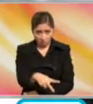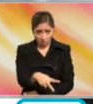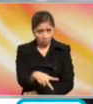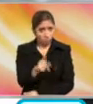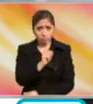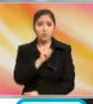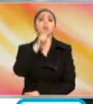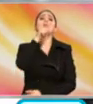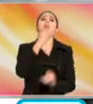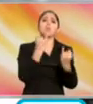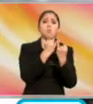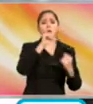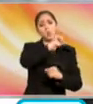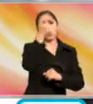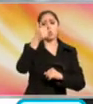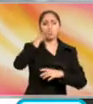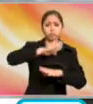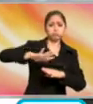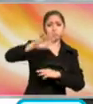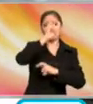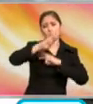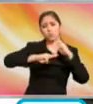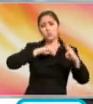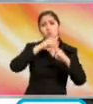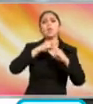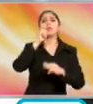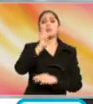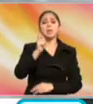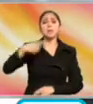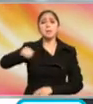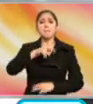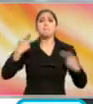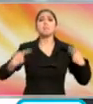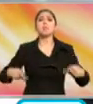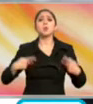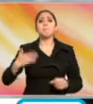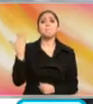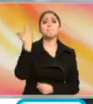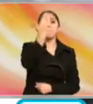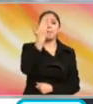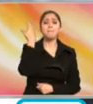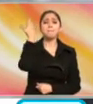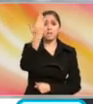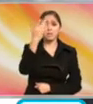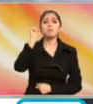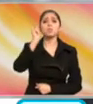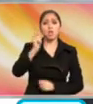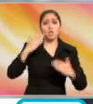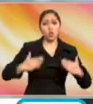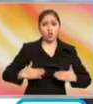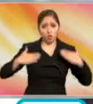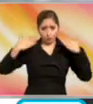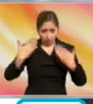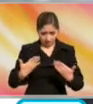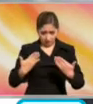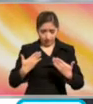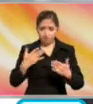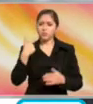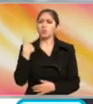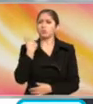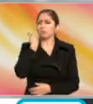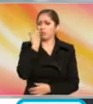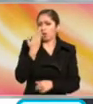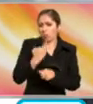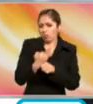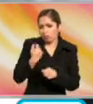está reclamando, exigimos esta confianza entre todos nosotros. Yo quiero preguntarte, ¿existe